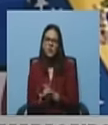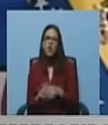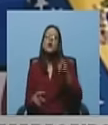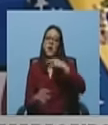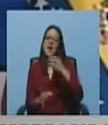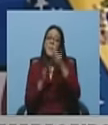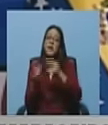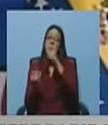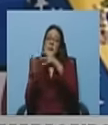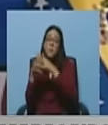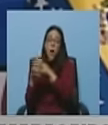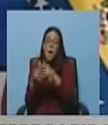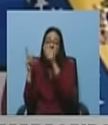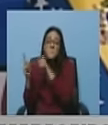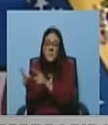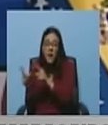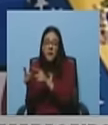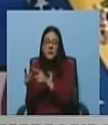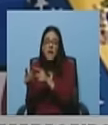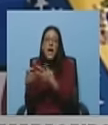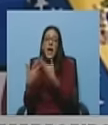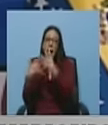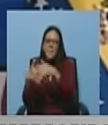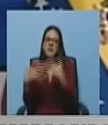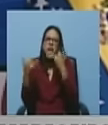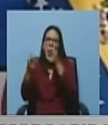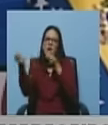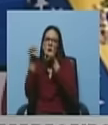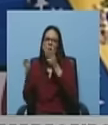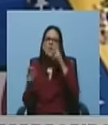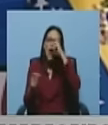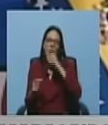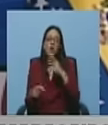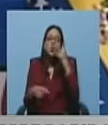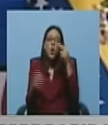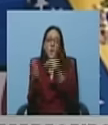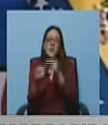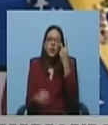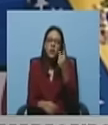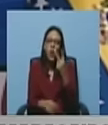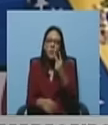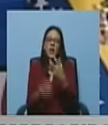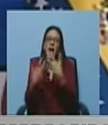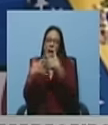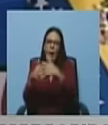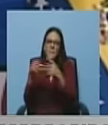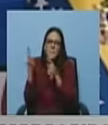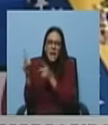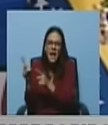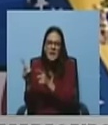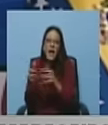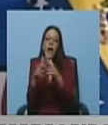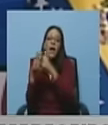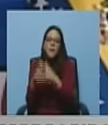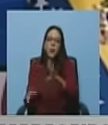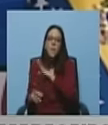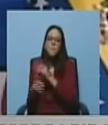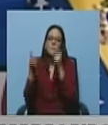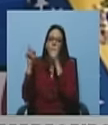esa empresa que tenía el control en el año 2002 es una empresa norteamericana.